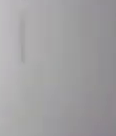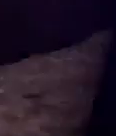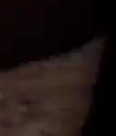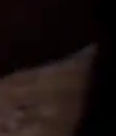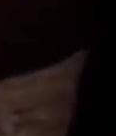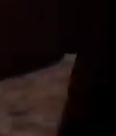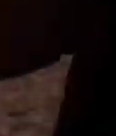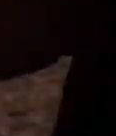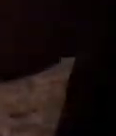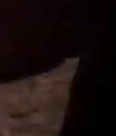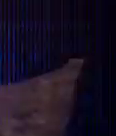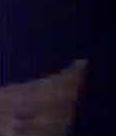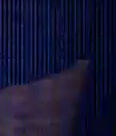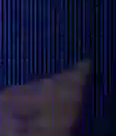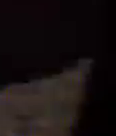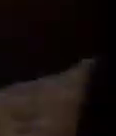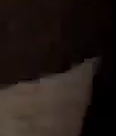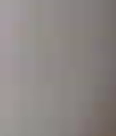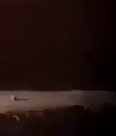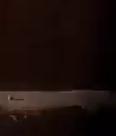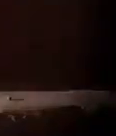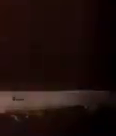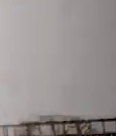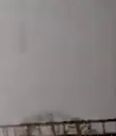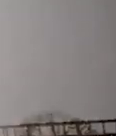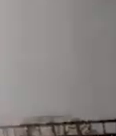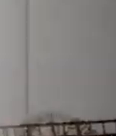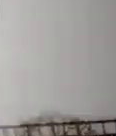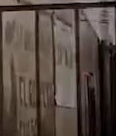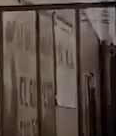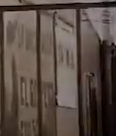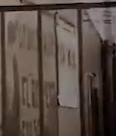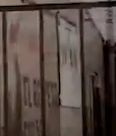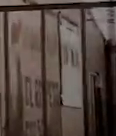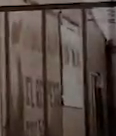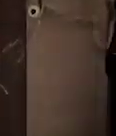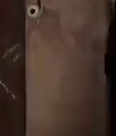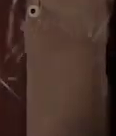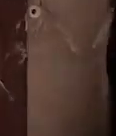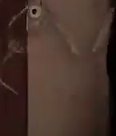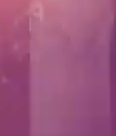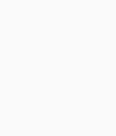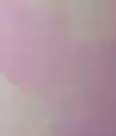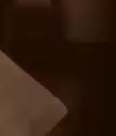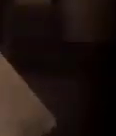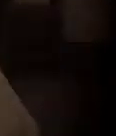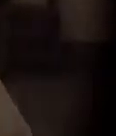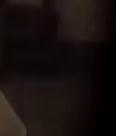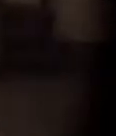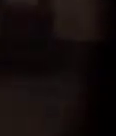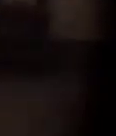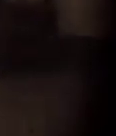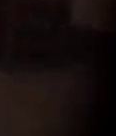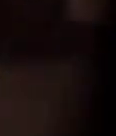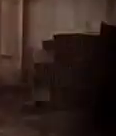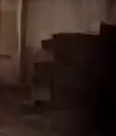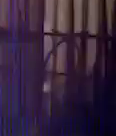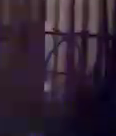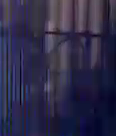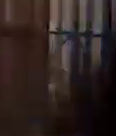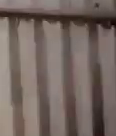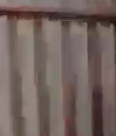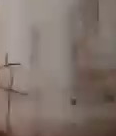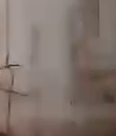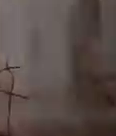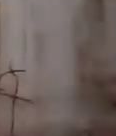Nada. No hay ninguna respuesta hasta hoy por hoy. No tenemos mobiliario, no tenemos sillas. Nuestros estudiantes están